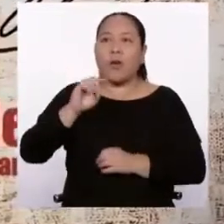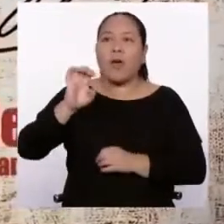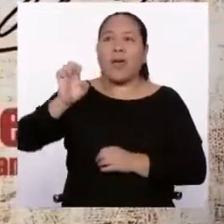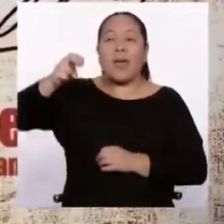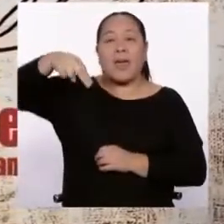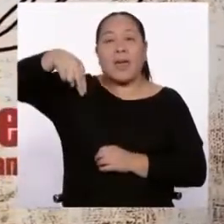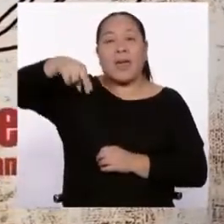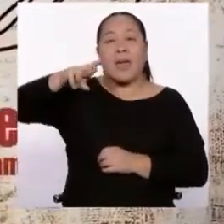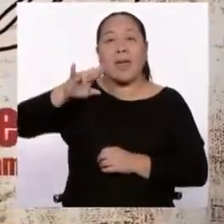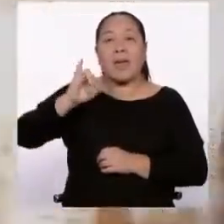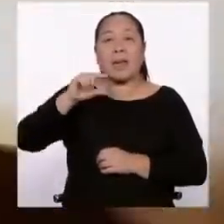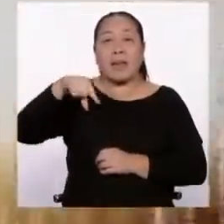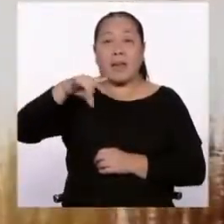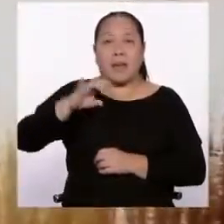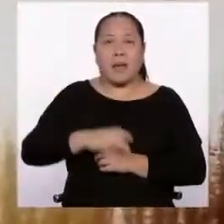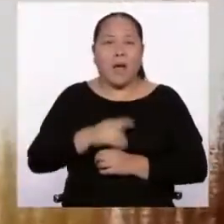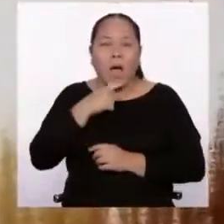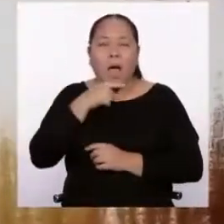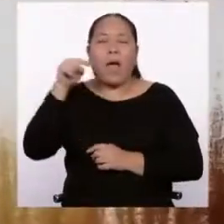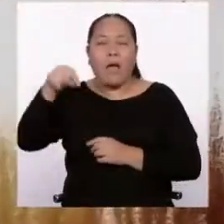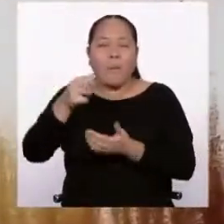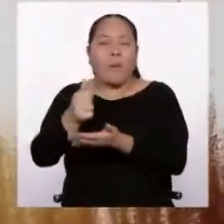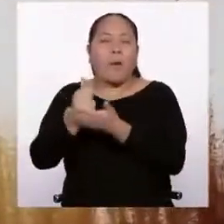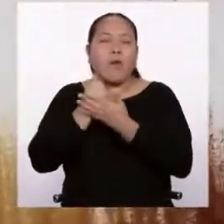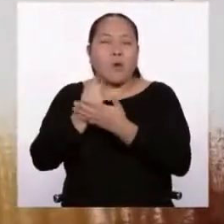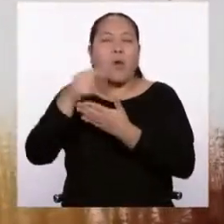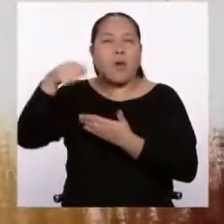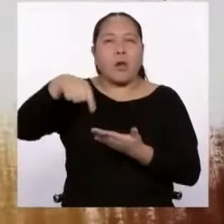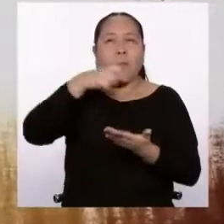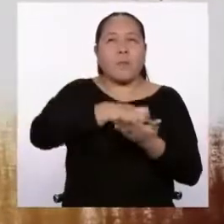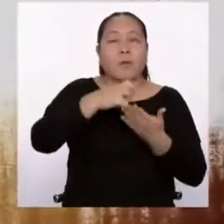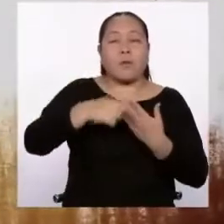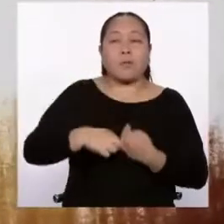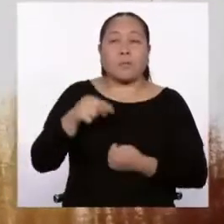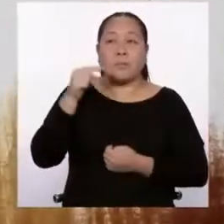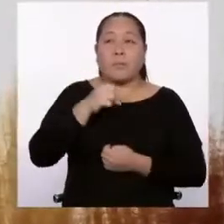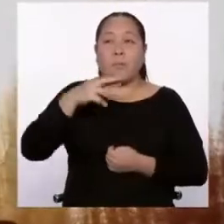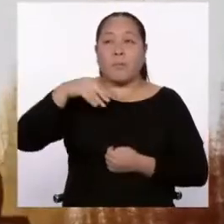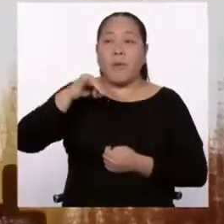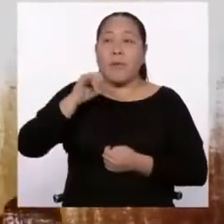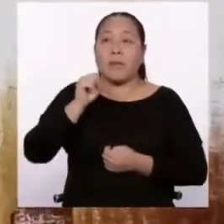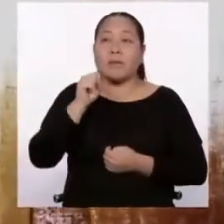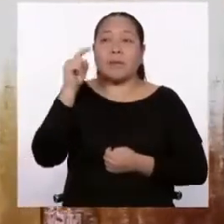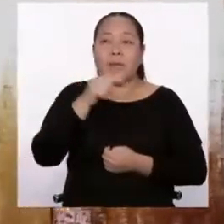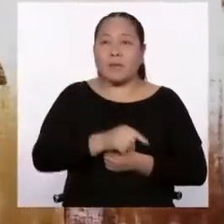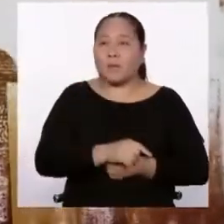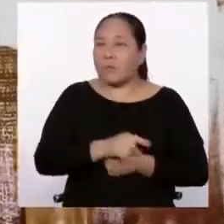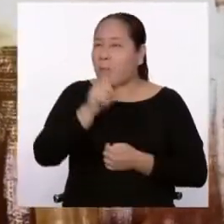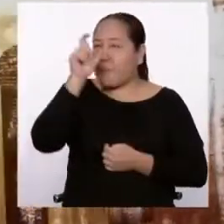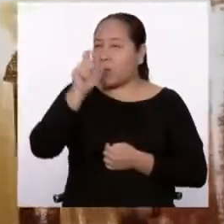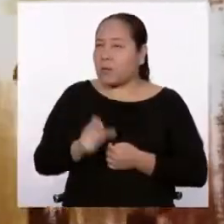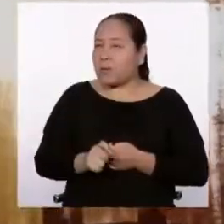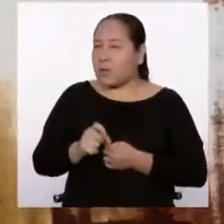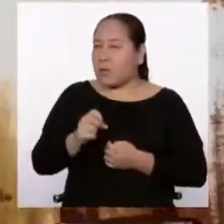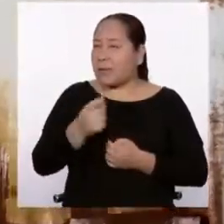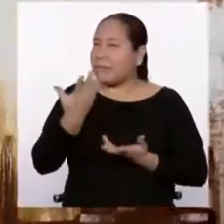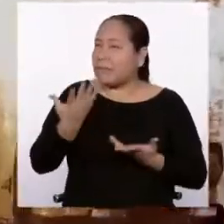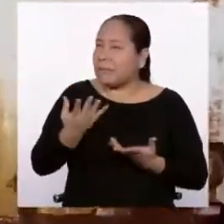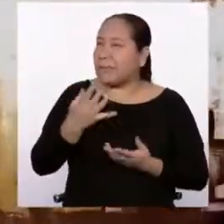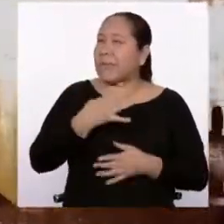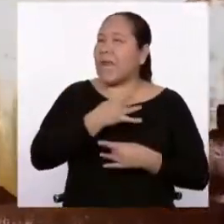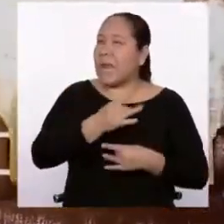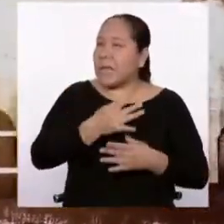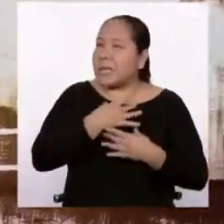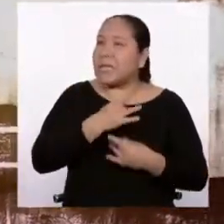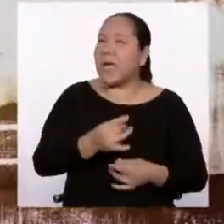sus ambiciosos proyectos. Meigs fue un personaje controvertido. Había ganado